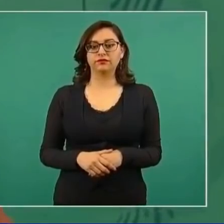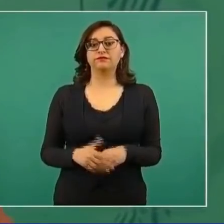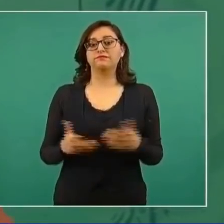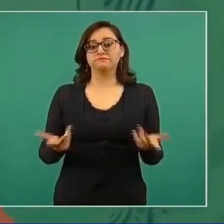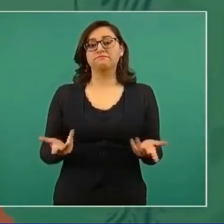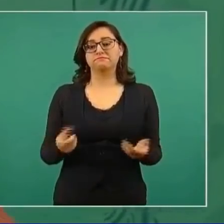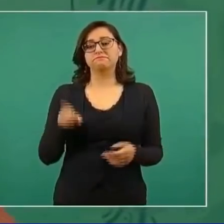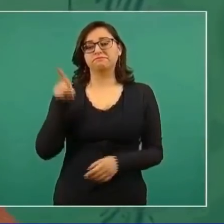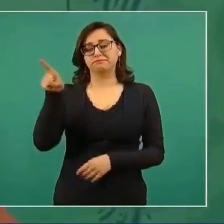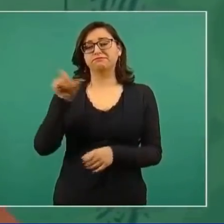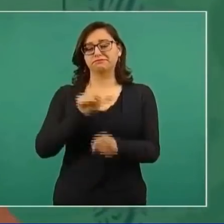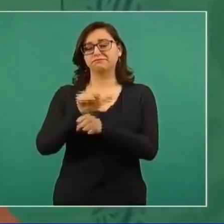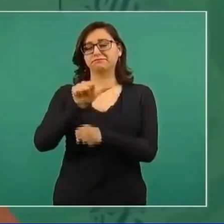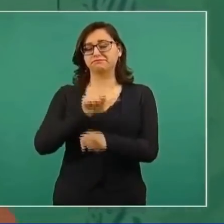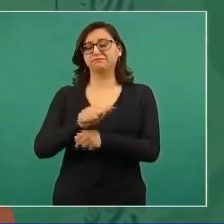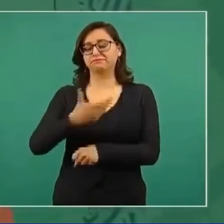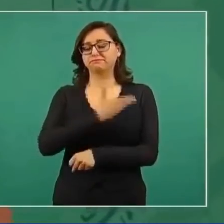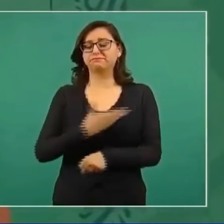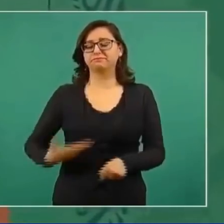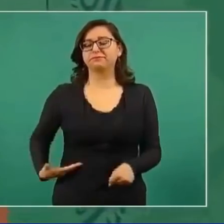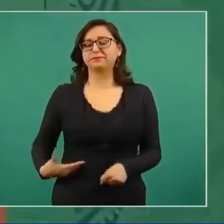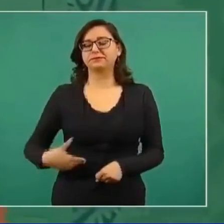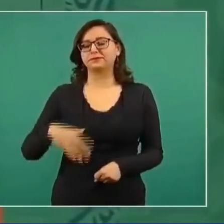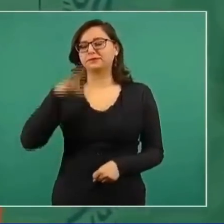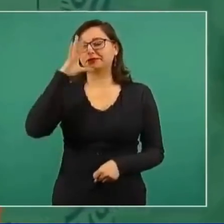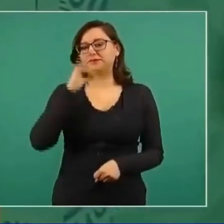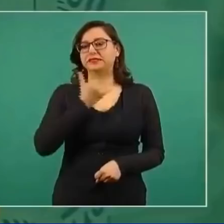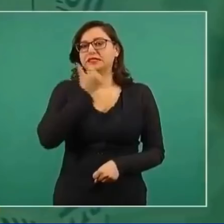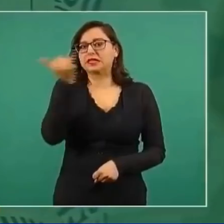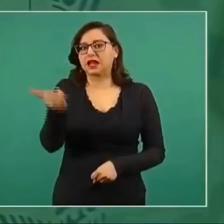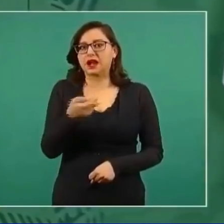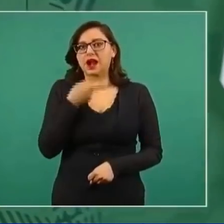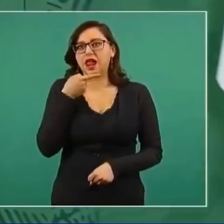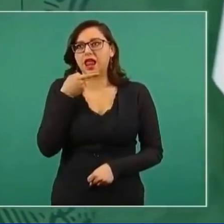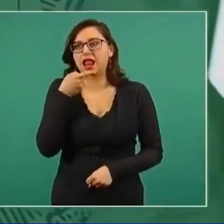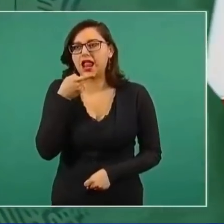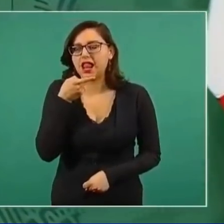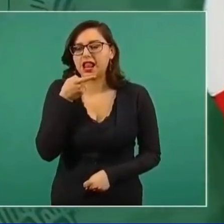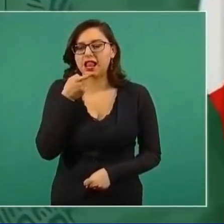cometió un error en una